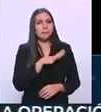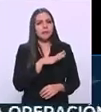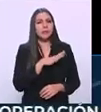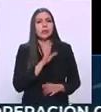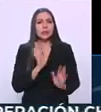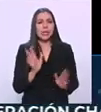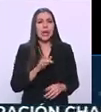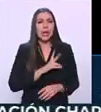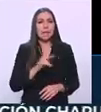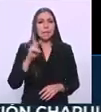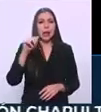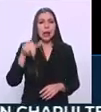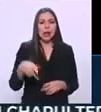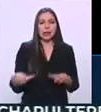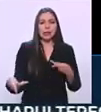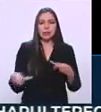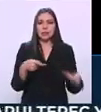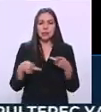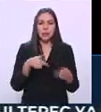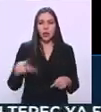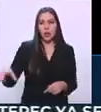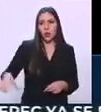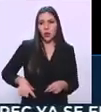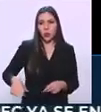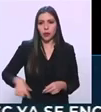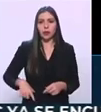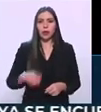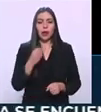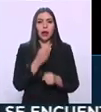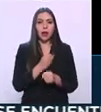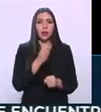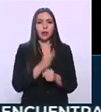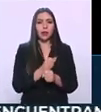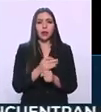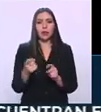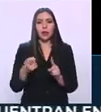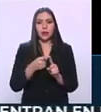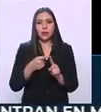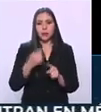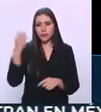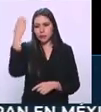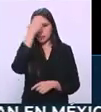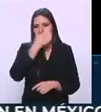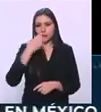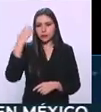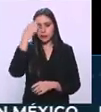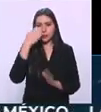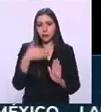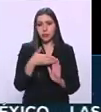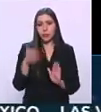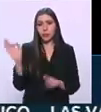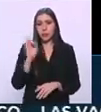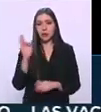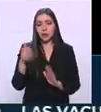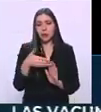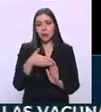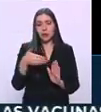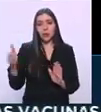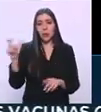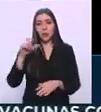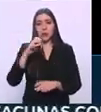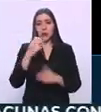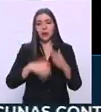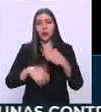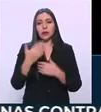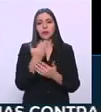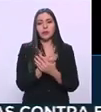por parte del gobierno. Se está justamente ahorita evaluando y ya en sus fases finales esperemos un decreto